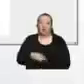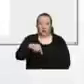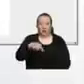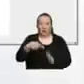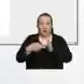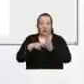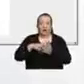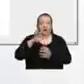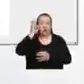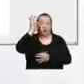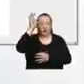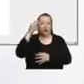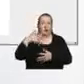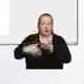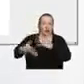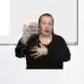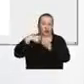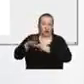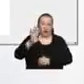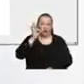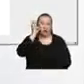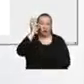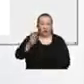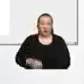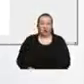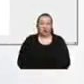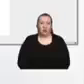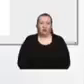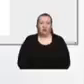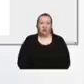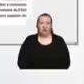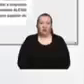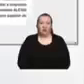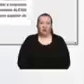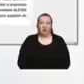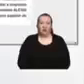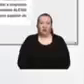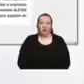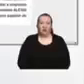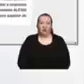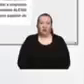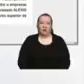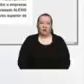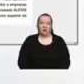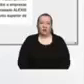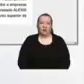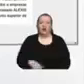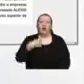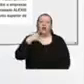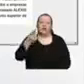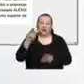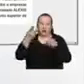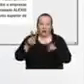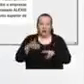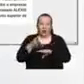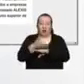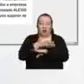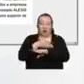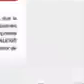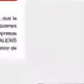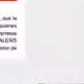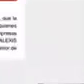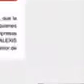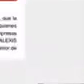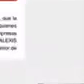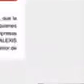somos el hazmereir mundial como él han tenido retiro porque también dicen anterior ya comen